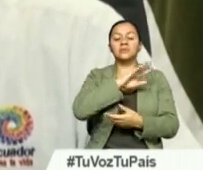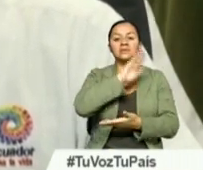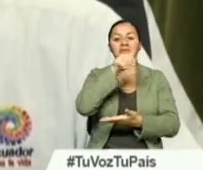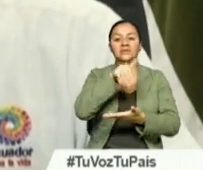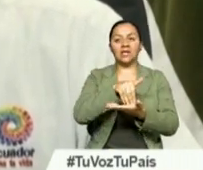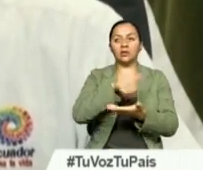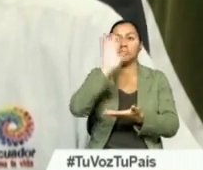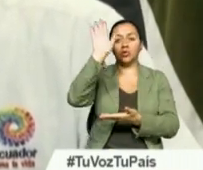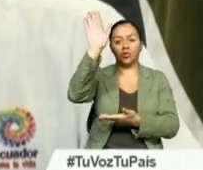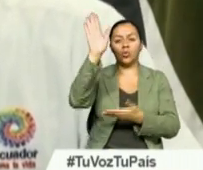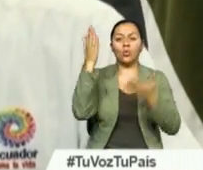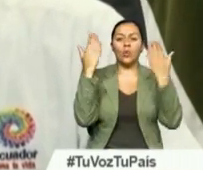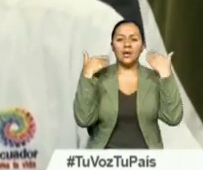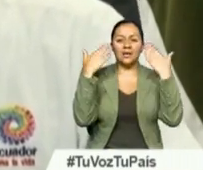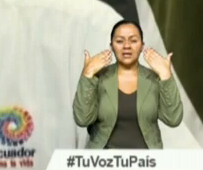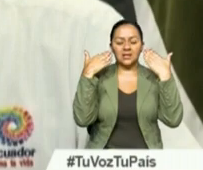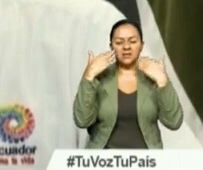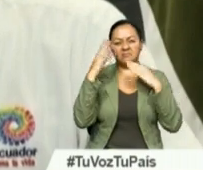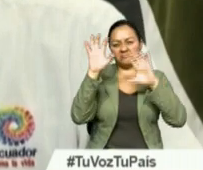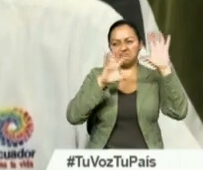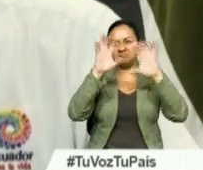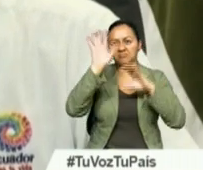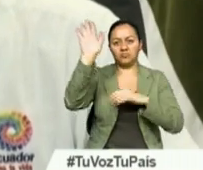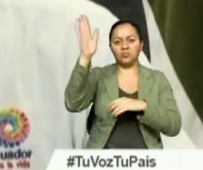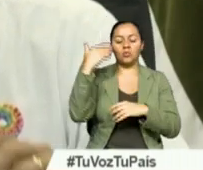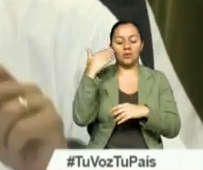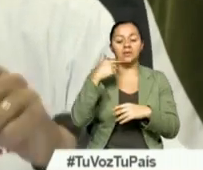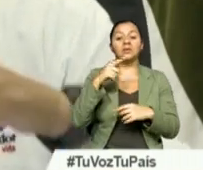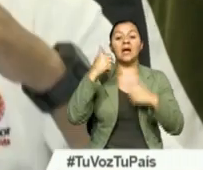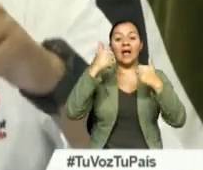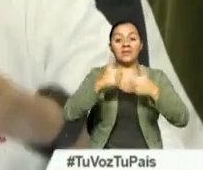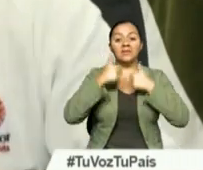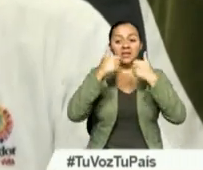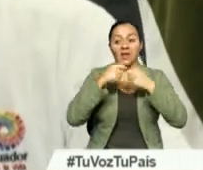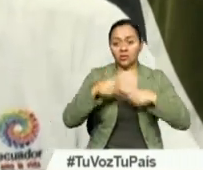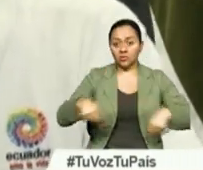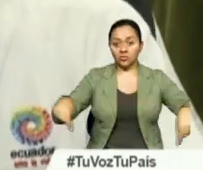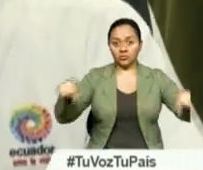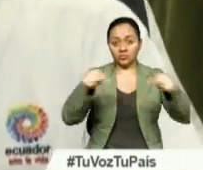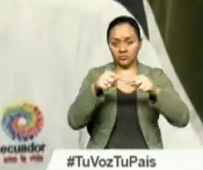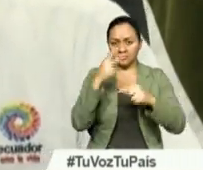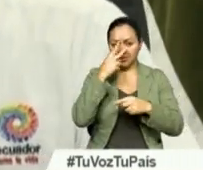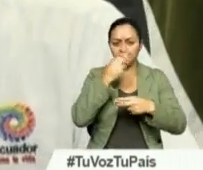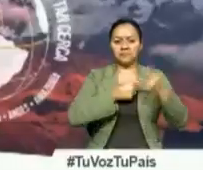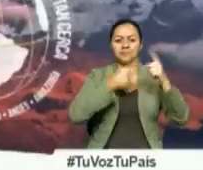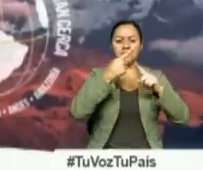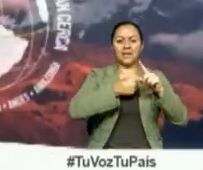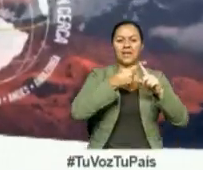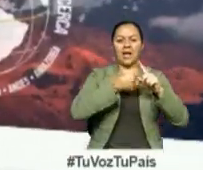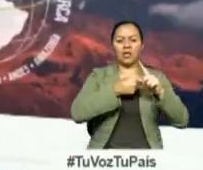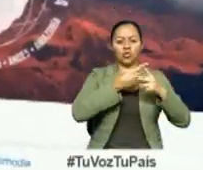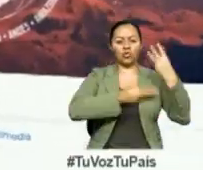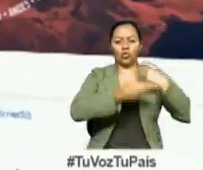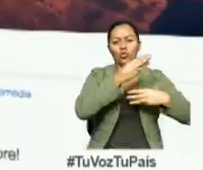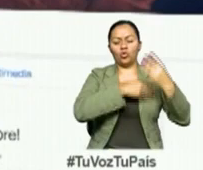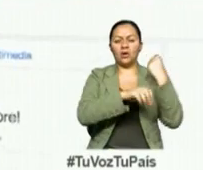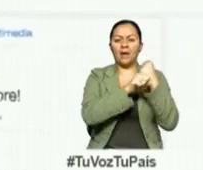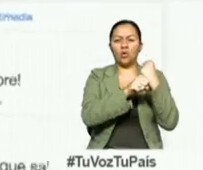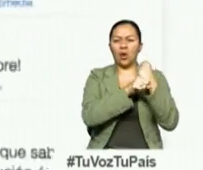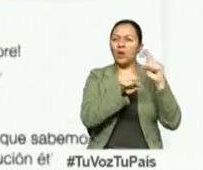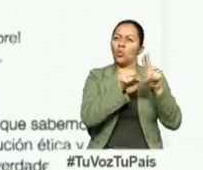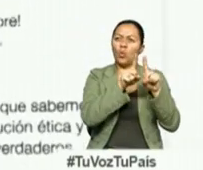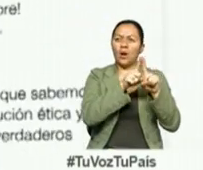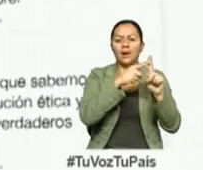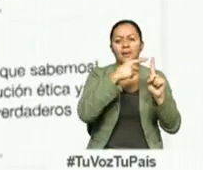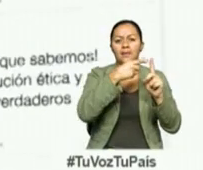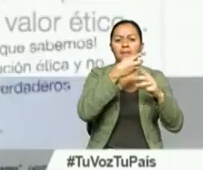de Guayaquil y cuestionó que ninguno de los candidatos haya rechazado la denominación de mercado laboral. Ante esto, el jefe de Estado